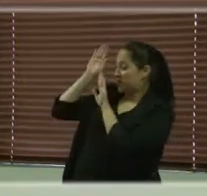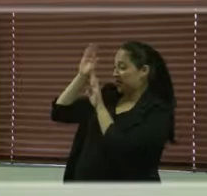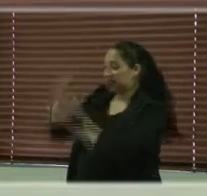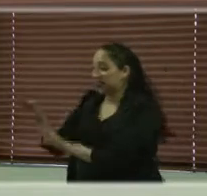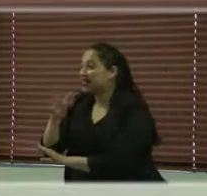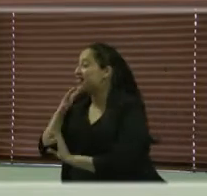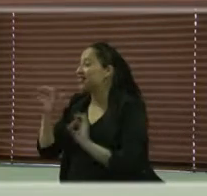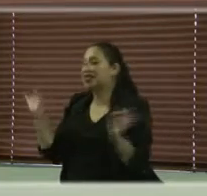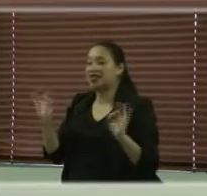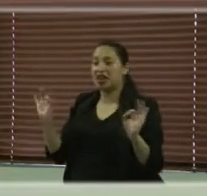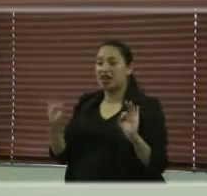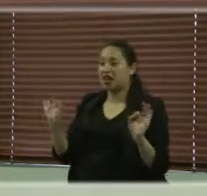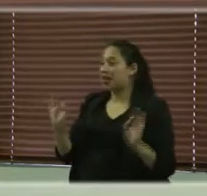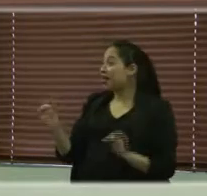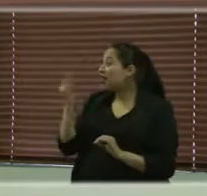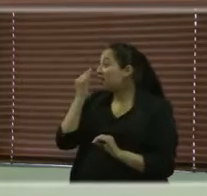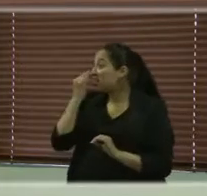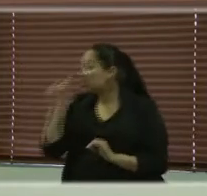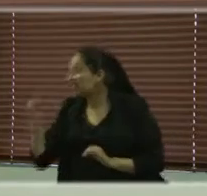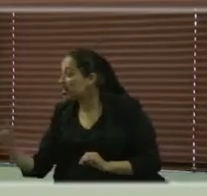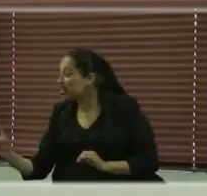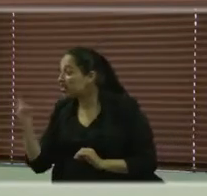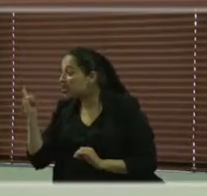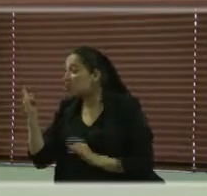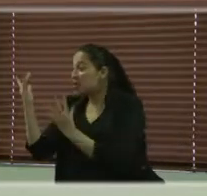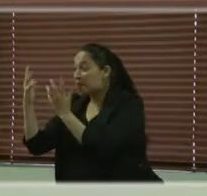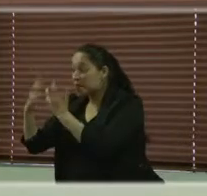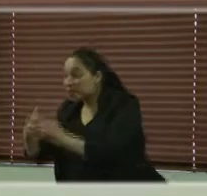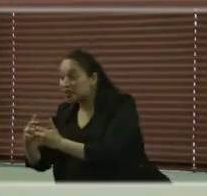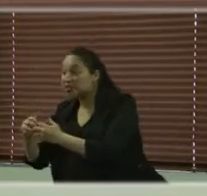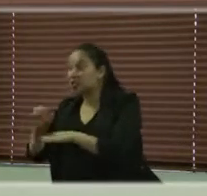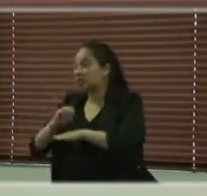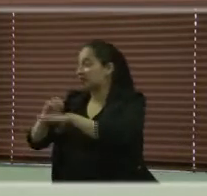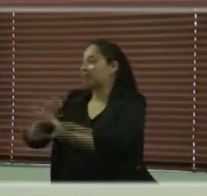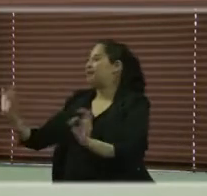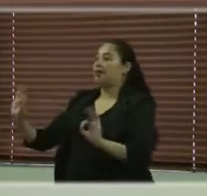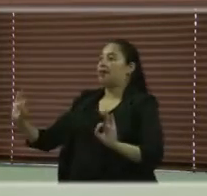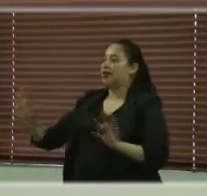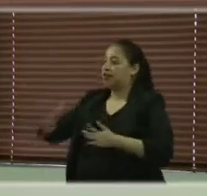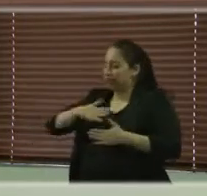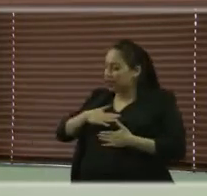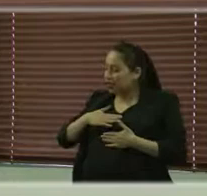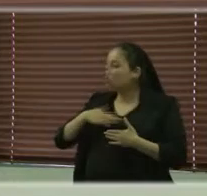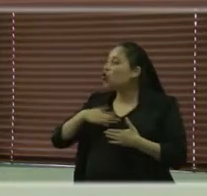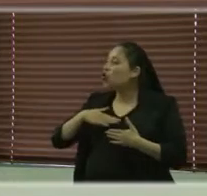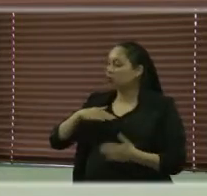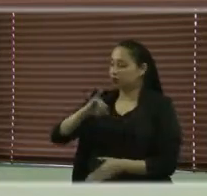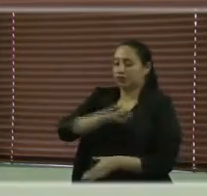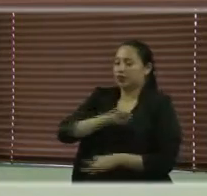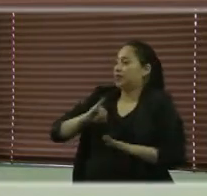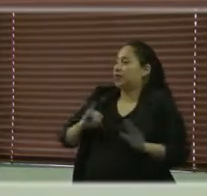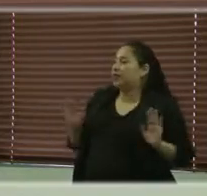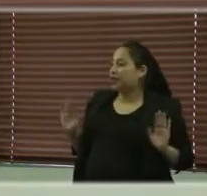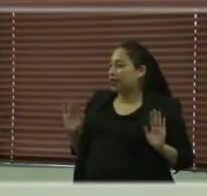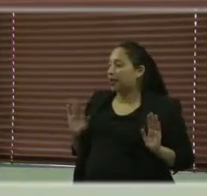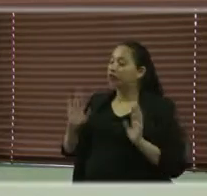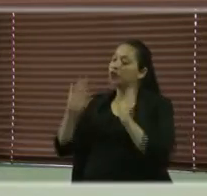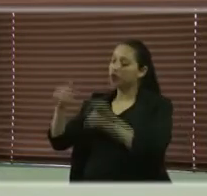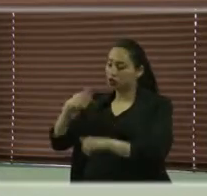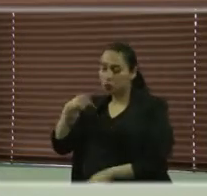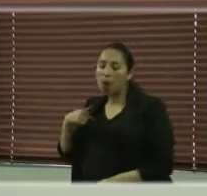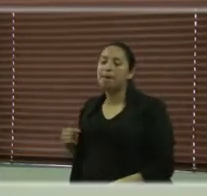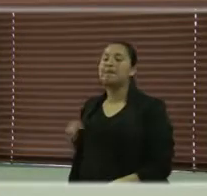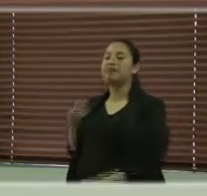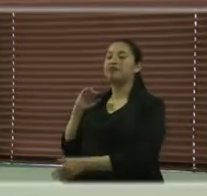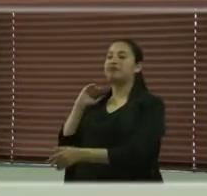ni intereses de ningún de ninguna organización ahora Cómo se desarrolla la elección entonces una vez presentada la